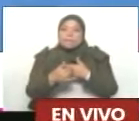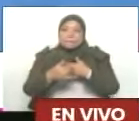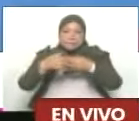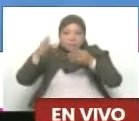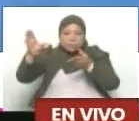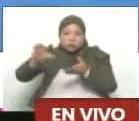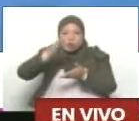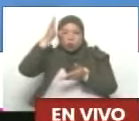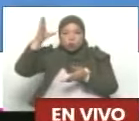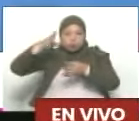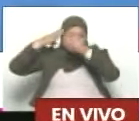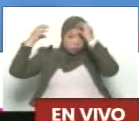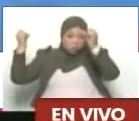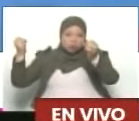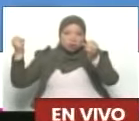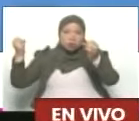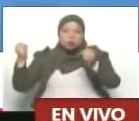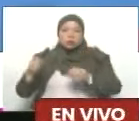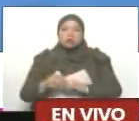consulado